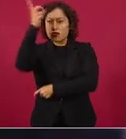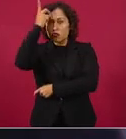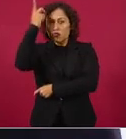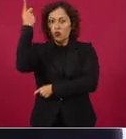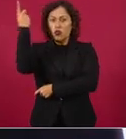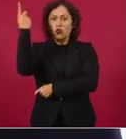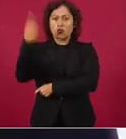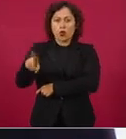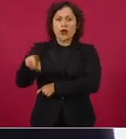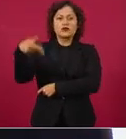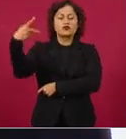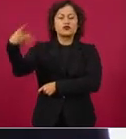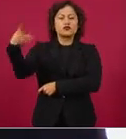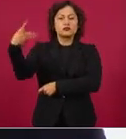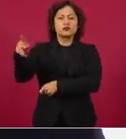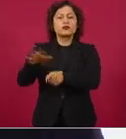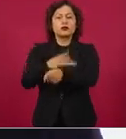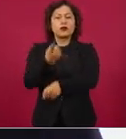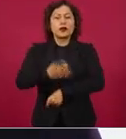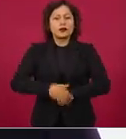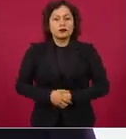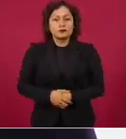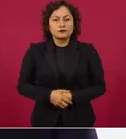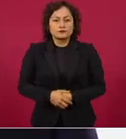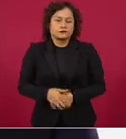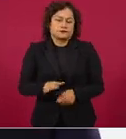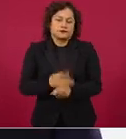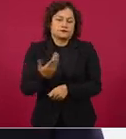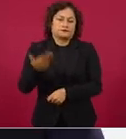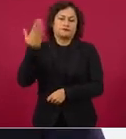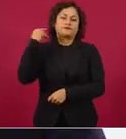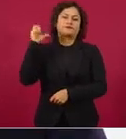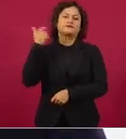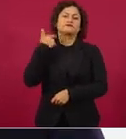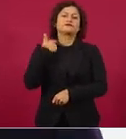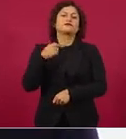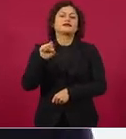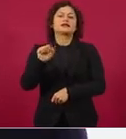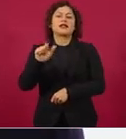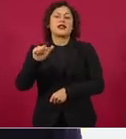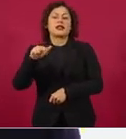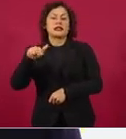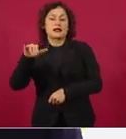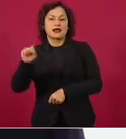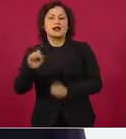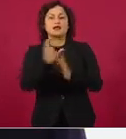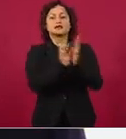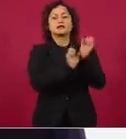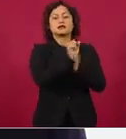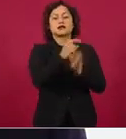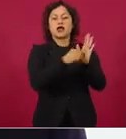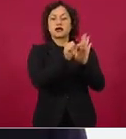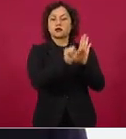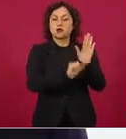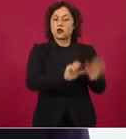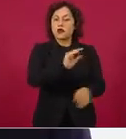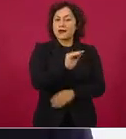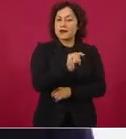¿Por qué? Porque Salinas modificó el 27 constitucional y puso las tierras